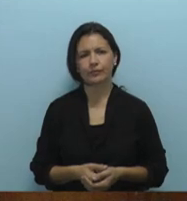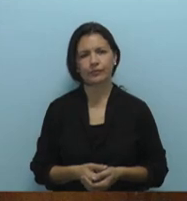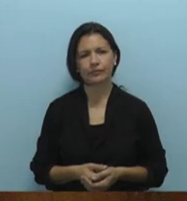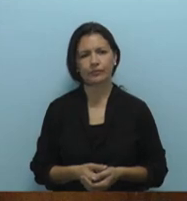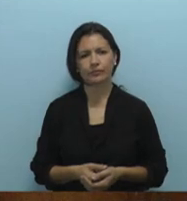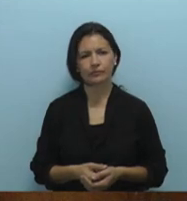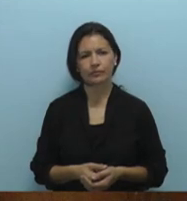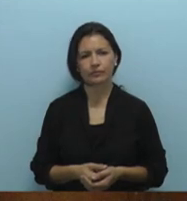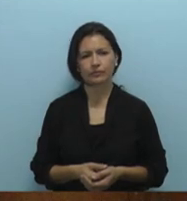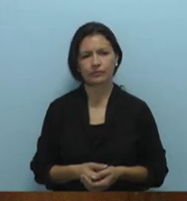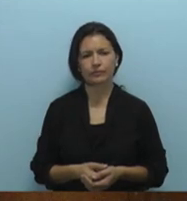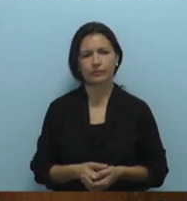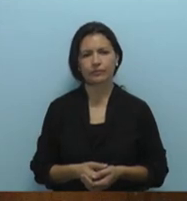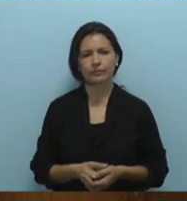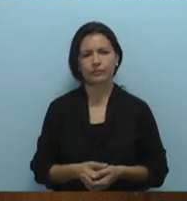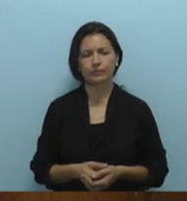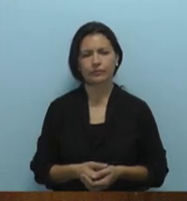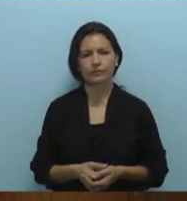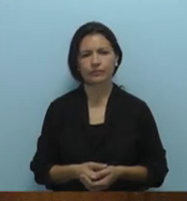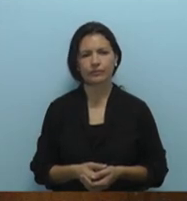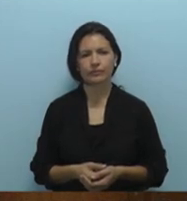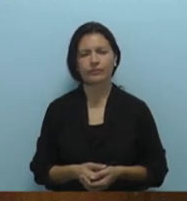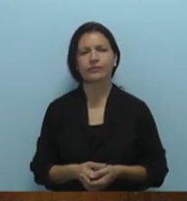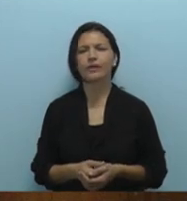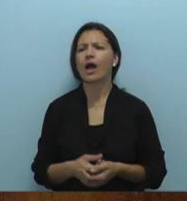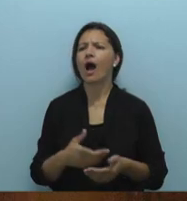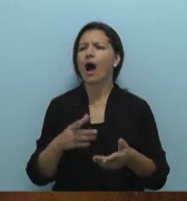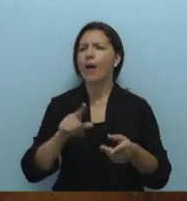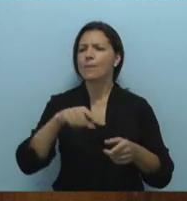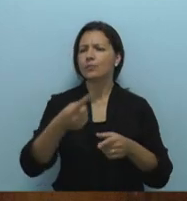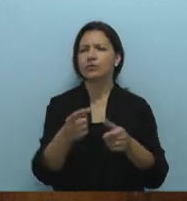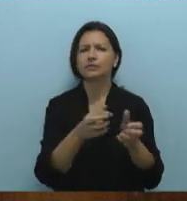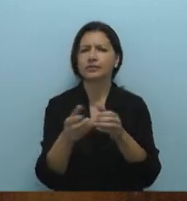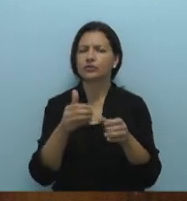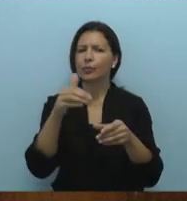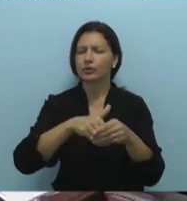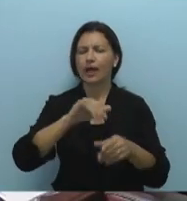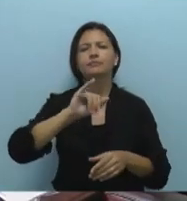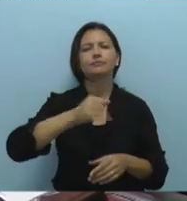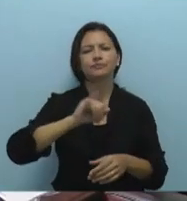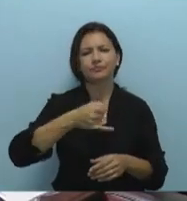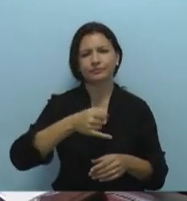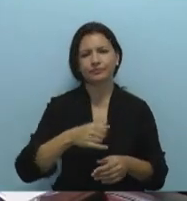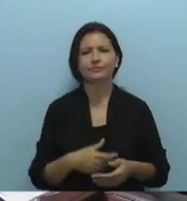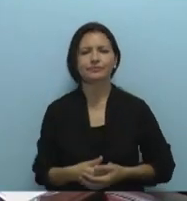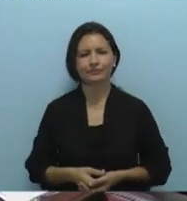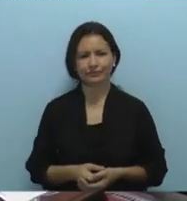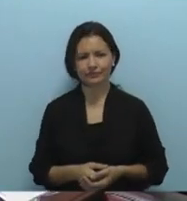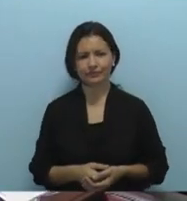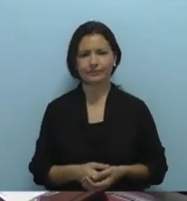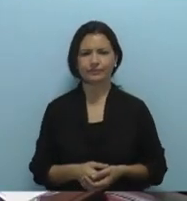diputado. Perdón, tenemos un pedido de preferencia de la diputada Celia Arena, lo ponemos a consideración,